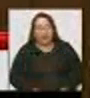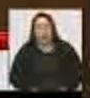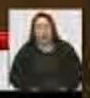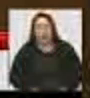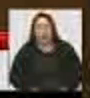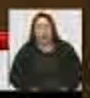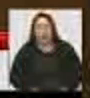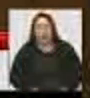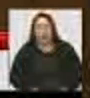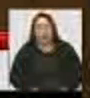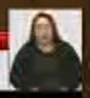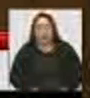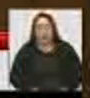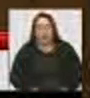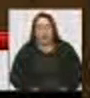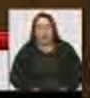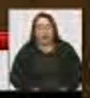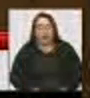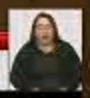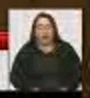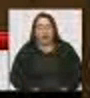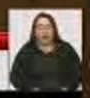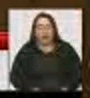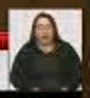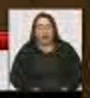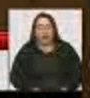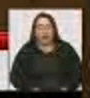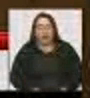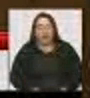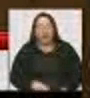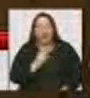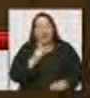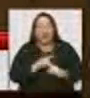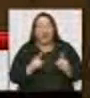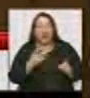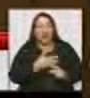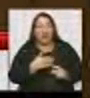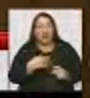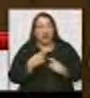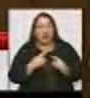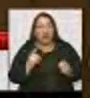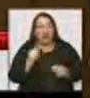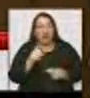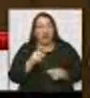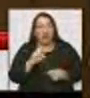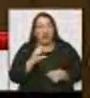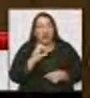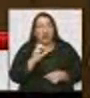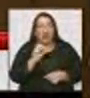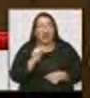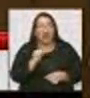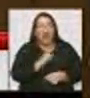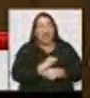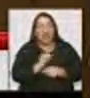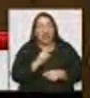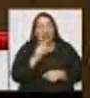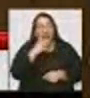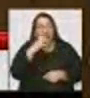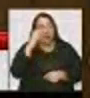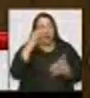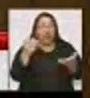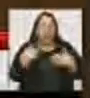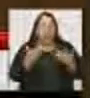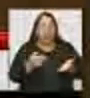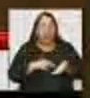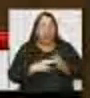dinero a las municipalidades. Y es diferente, presidente, muy diferente, un arancel en San Isidro y en Miraflores, donde